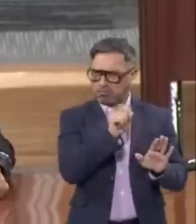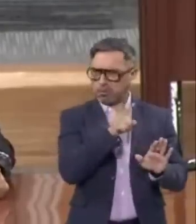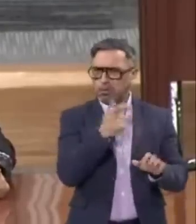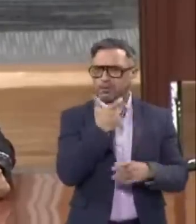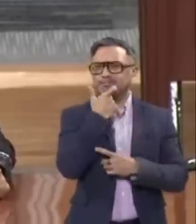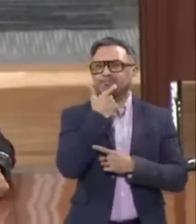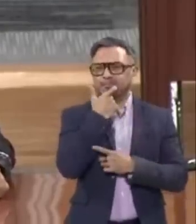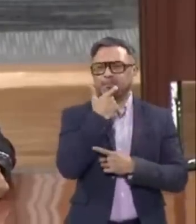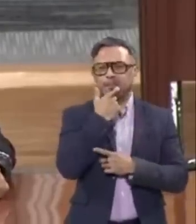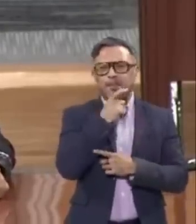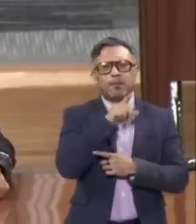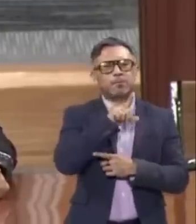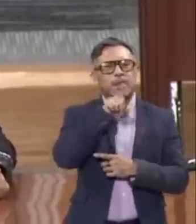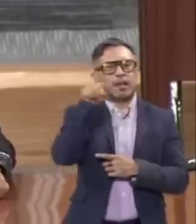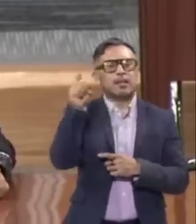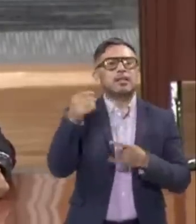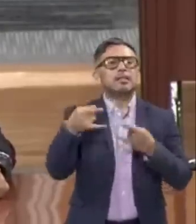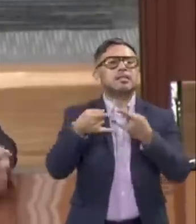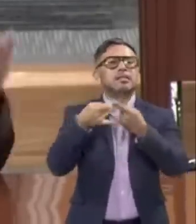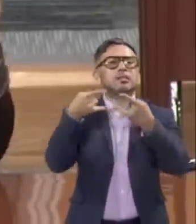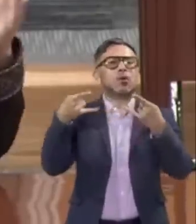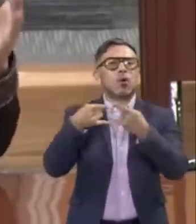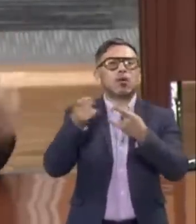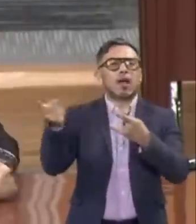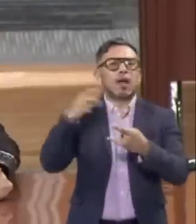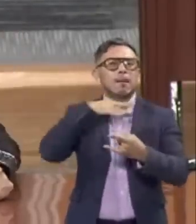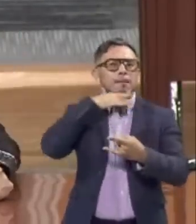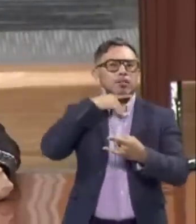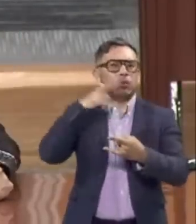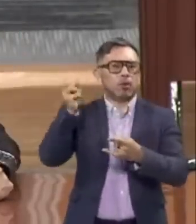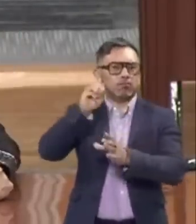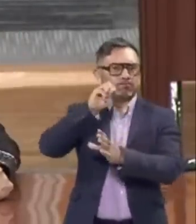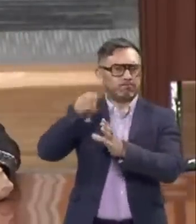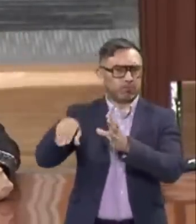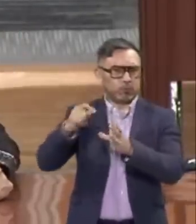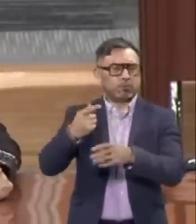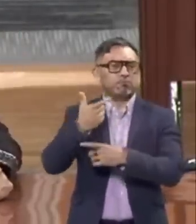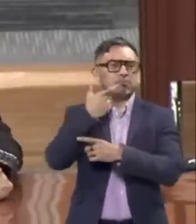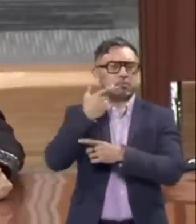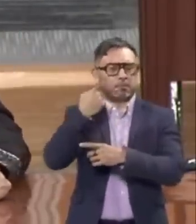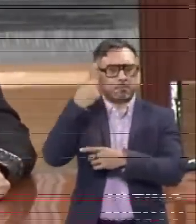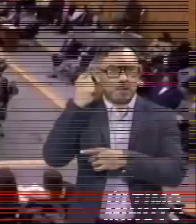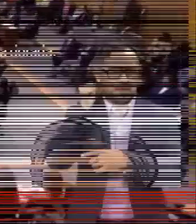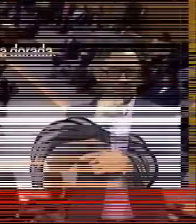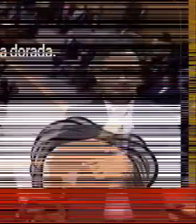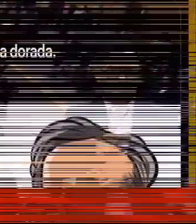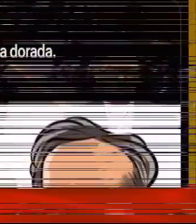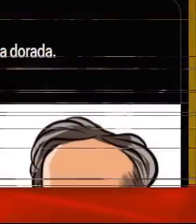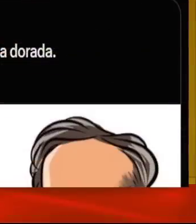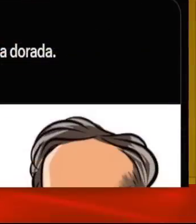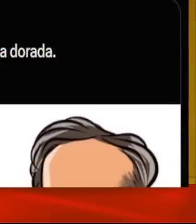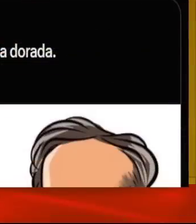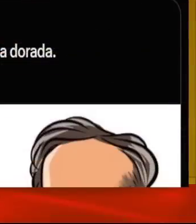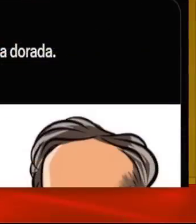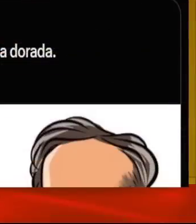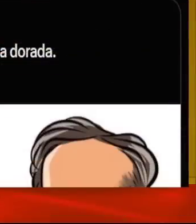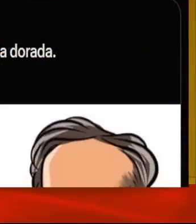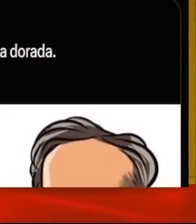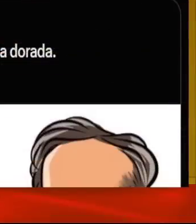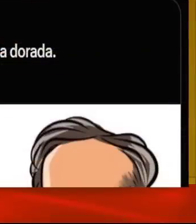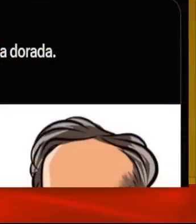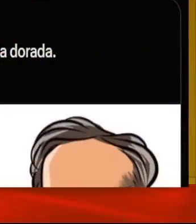en el basurero de la historia, hasta nunca, es cuanto. Luego de esta